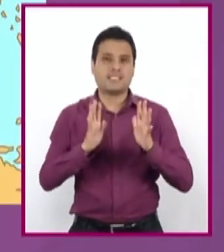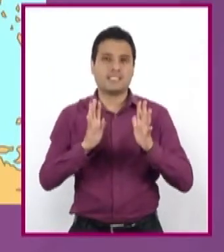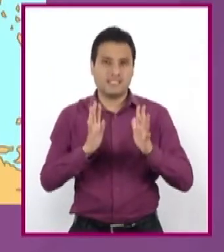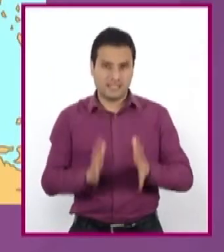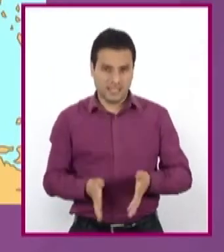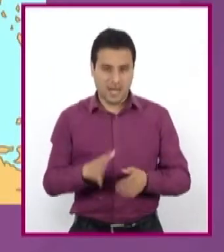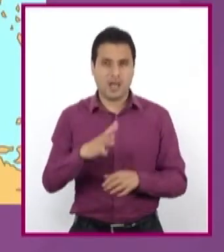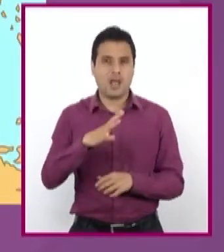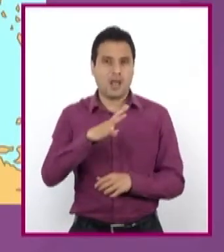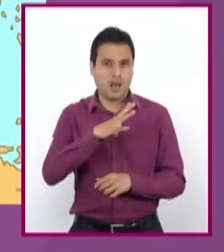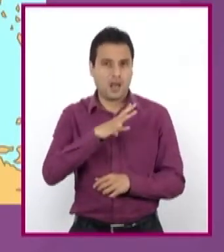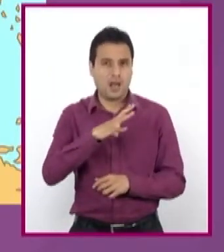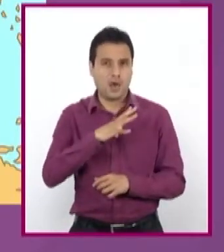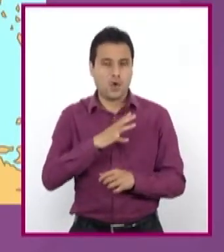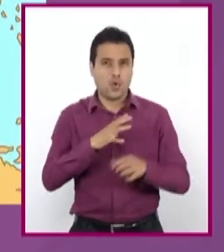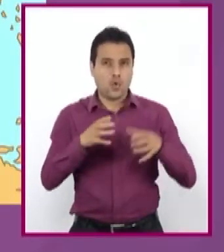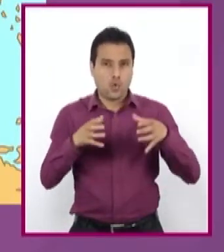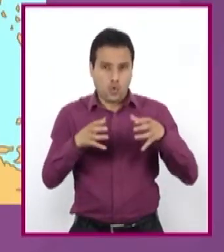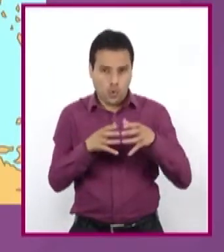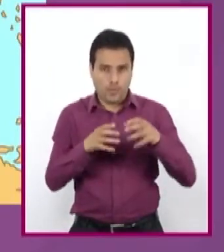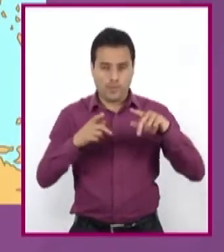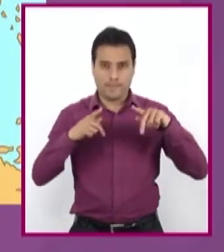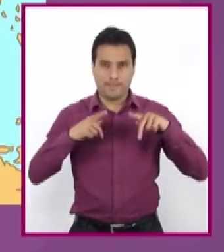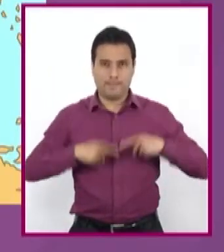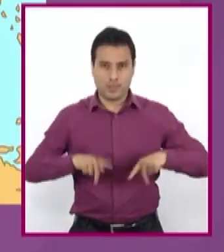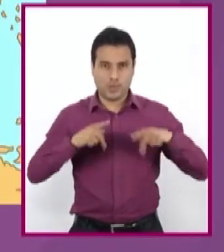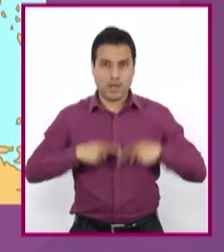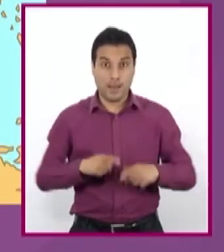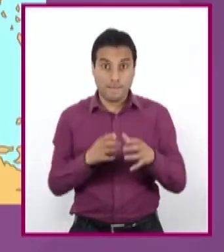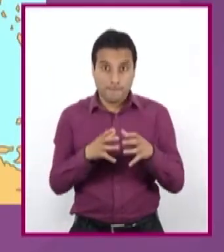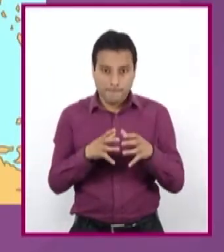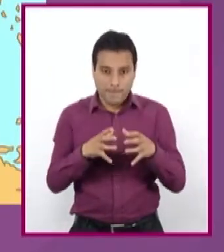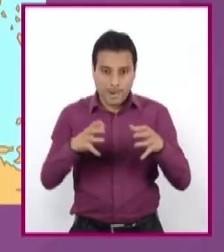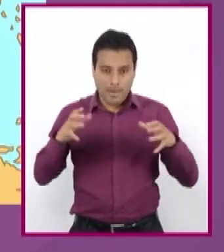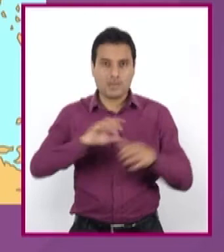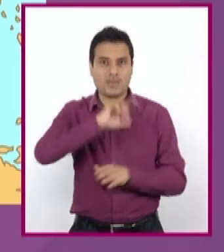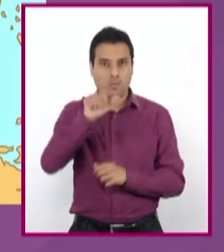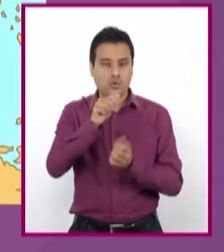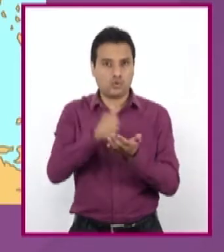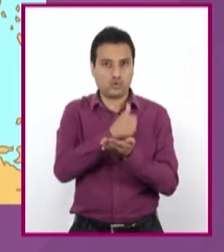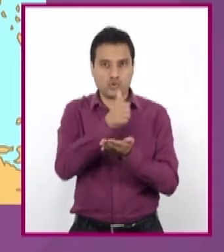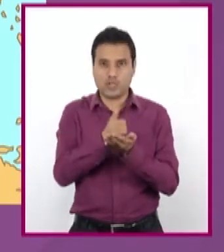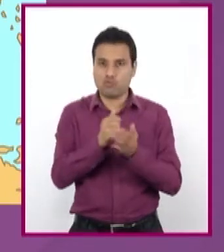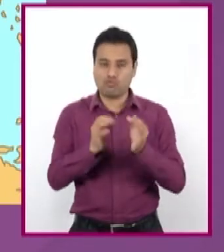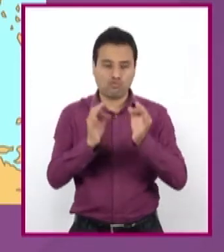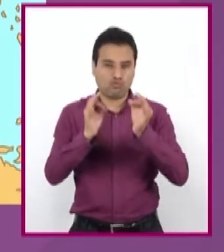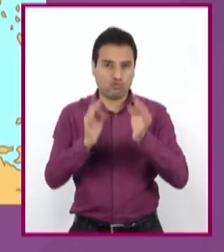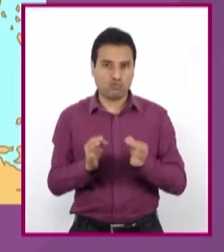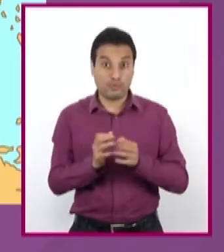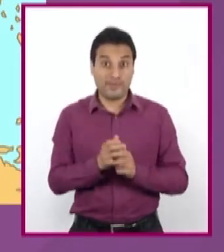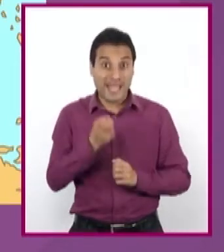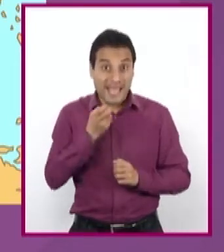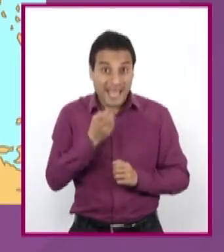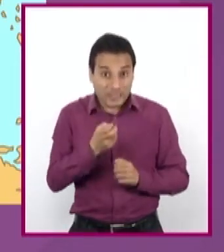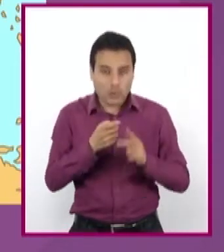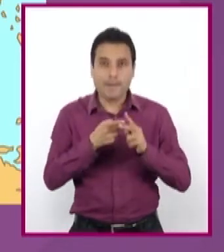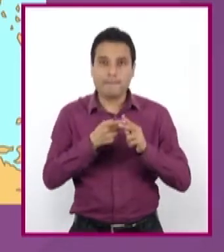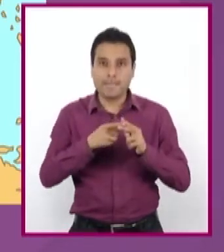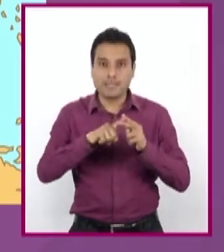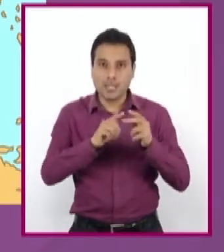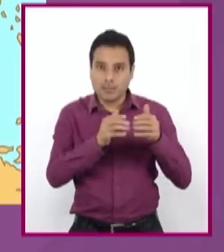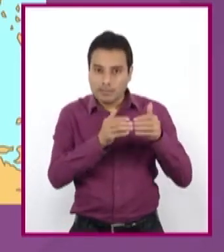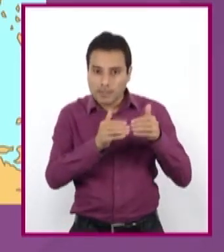Mesoamérica asentamientos que alcanzaron el desarrollo de centros urbanos y que establecieron la base del desarrollo de